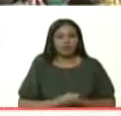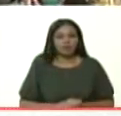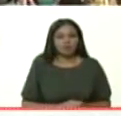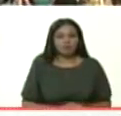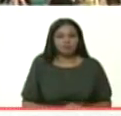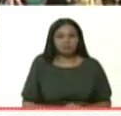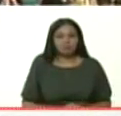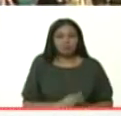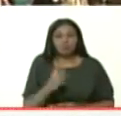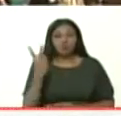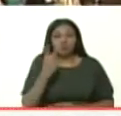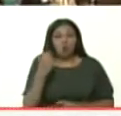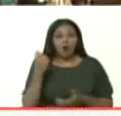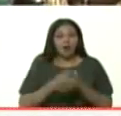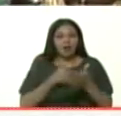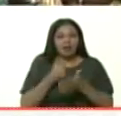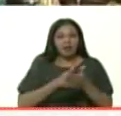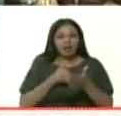dos guerreras,